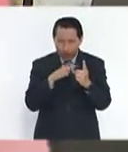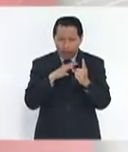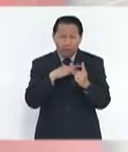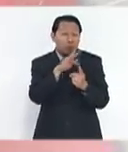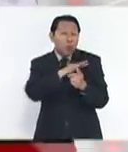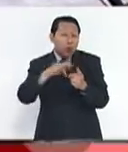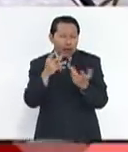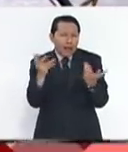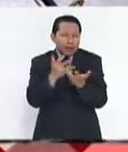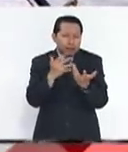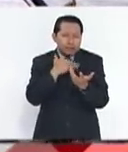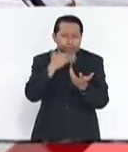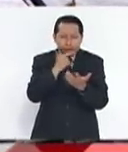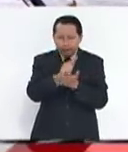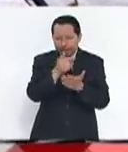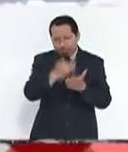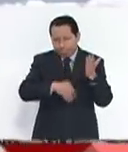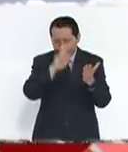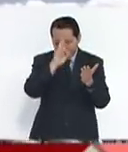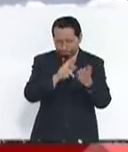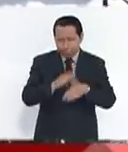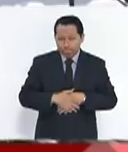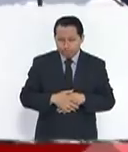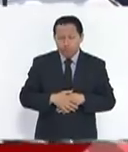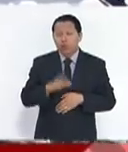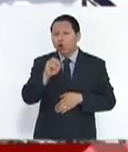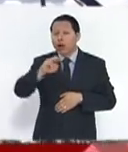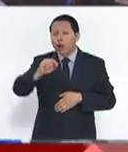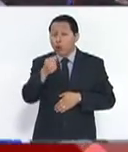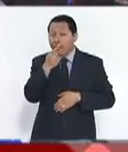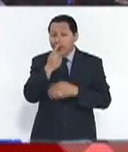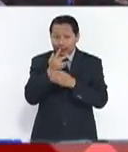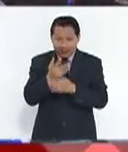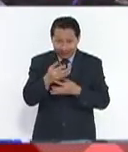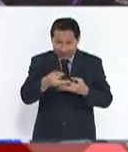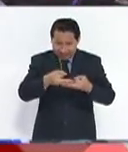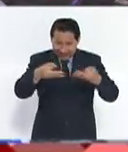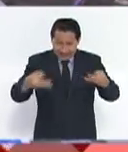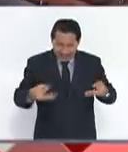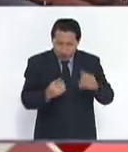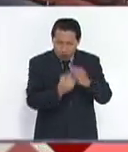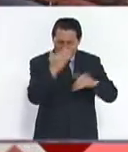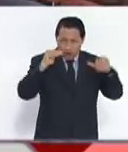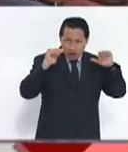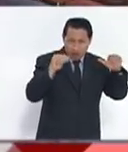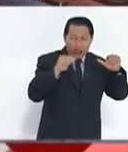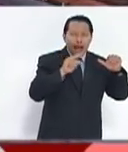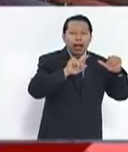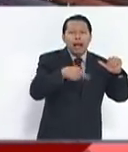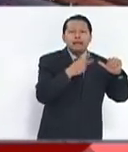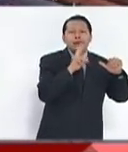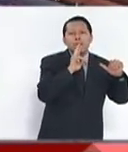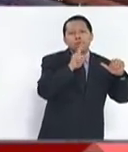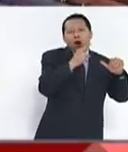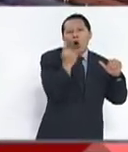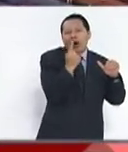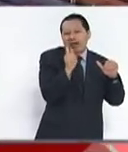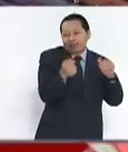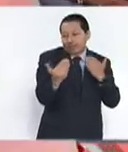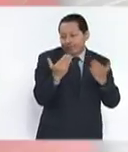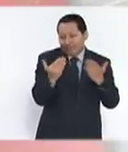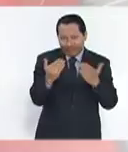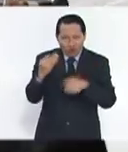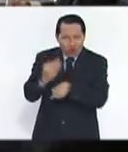julio. La Conagua afirma que el suelo donde se construye el nuevo aeropuerto es mejor que el terreno donde se encuentra la actual terminal.